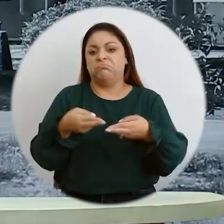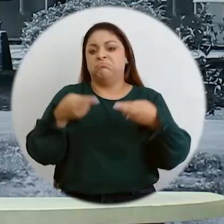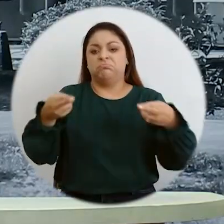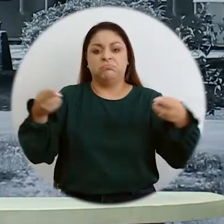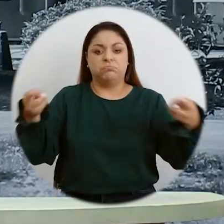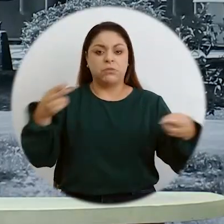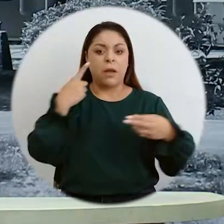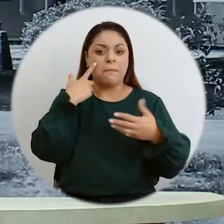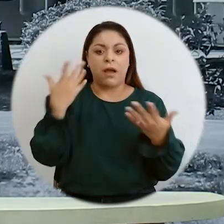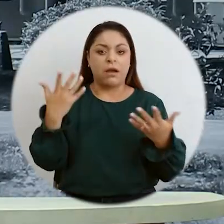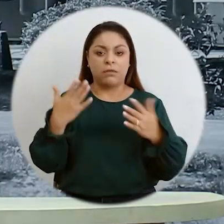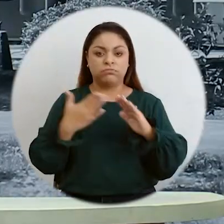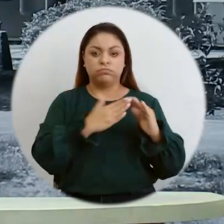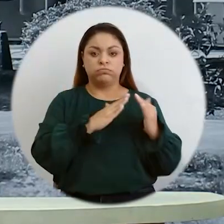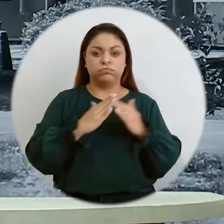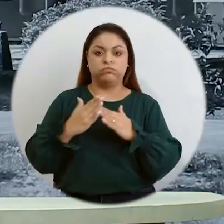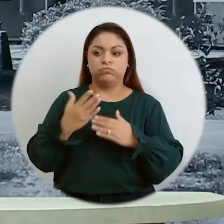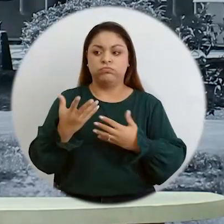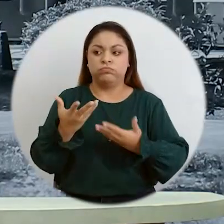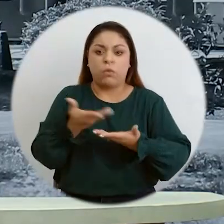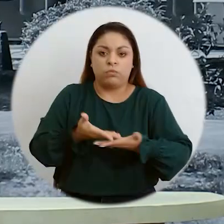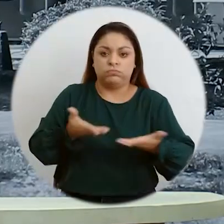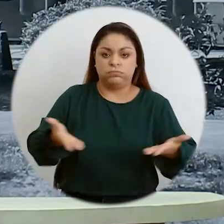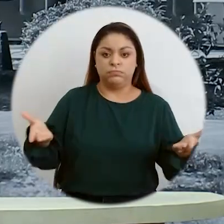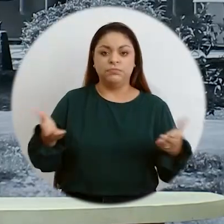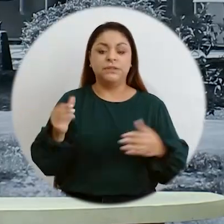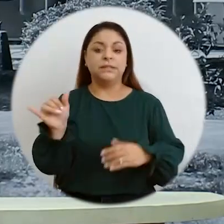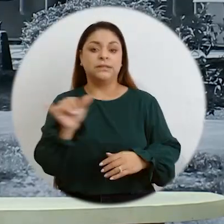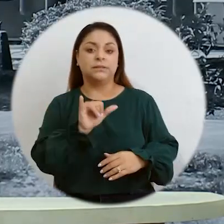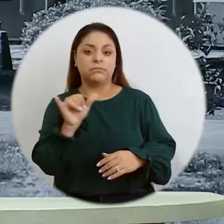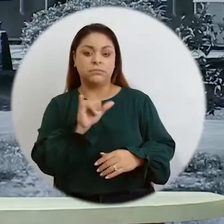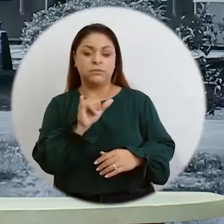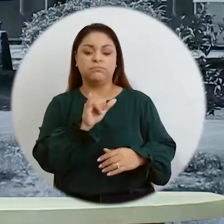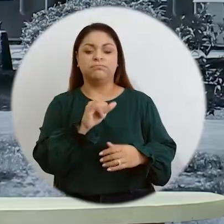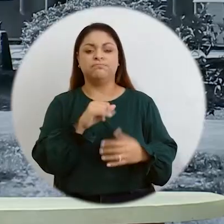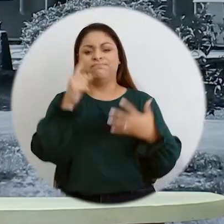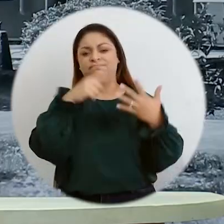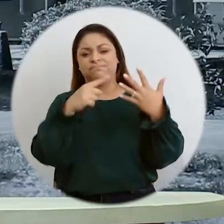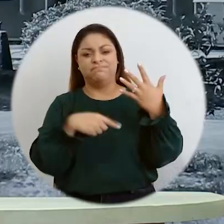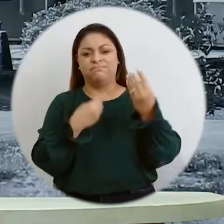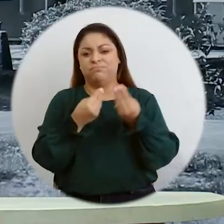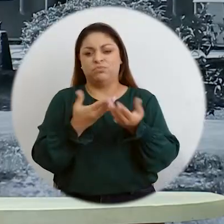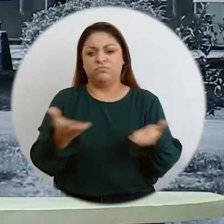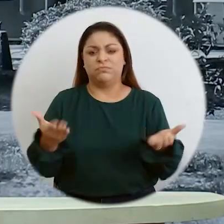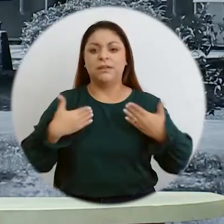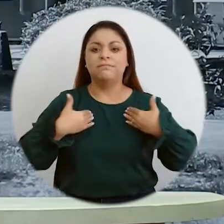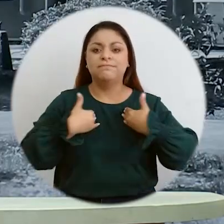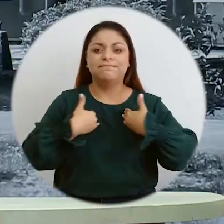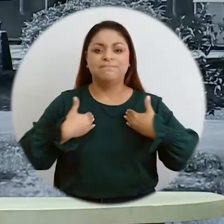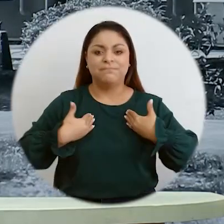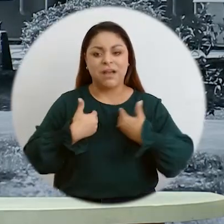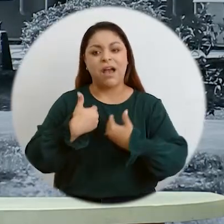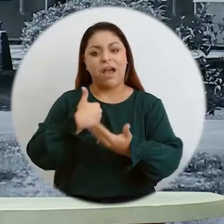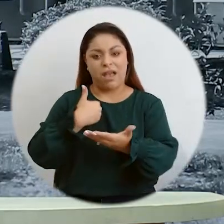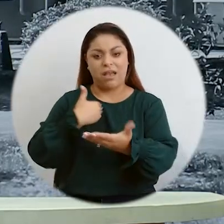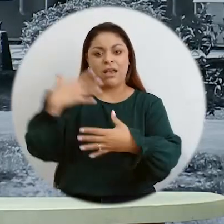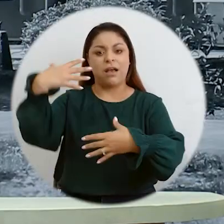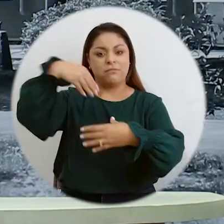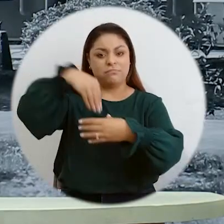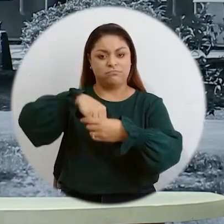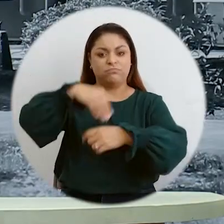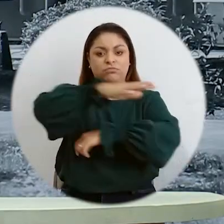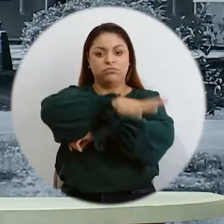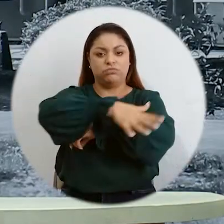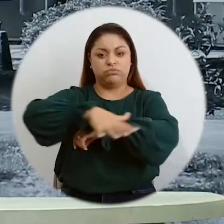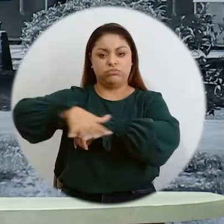la supervivencia de sus poblaciones, además de pues, todas las múltiples especies que hay en